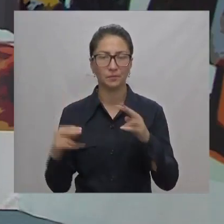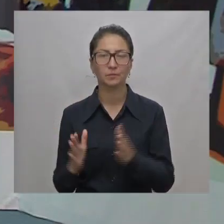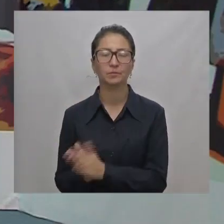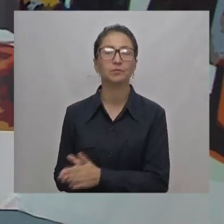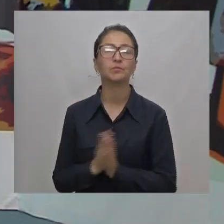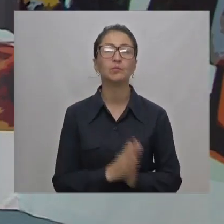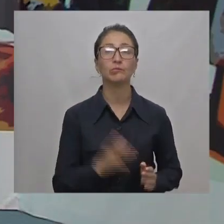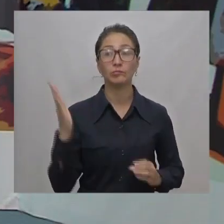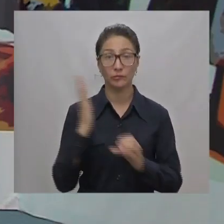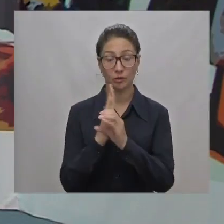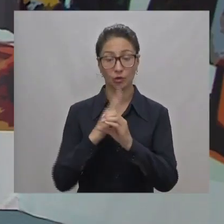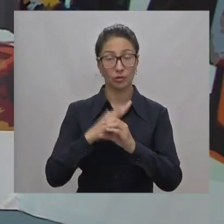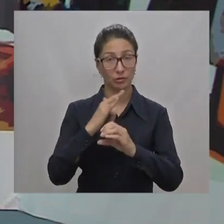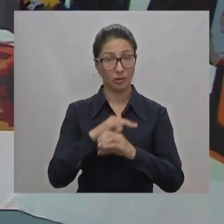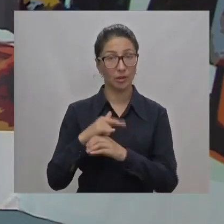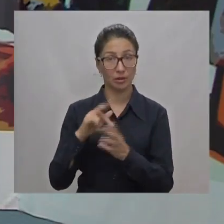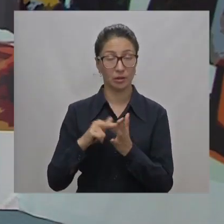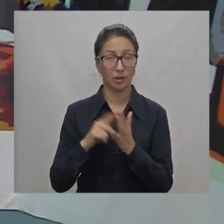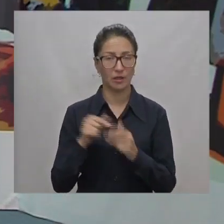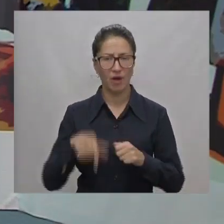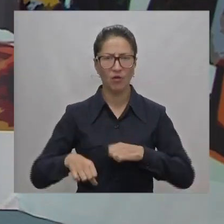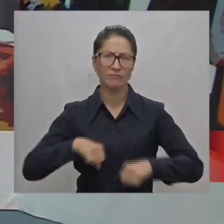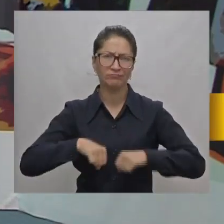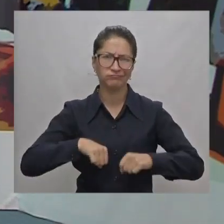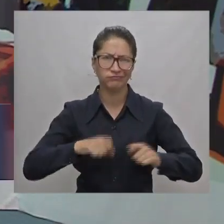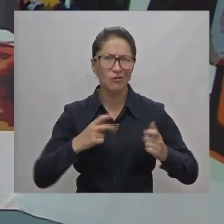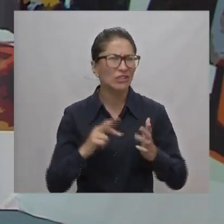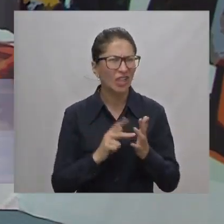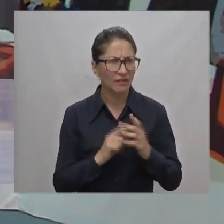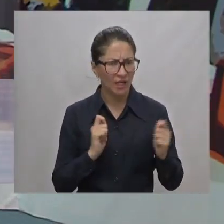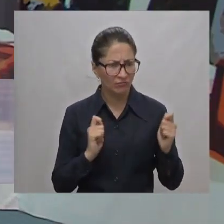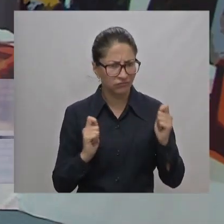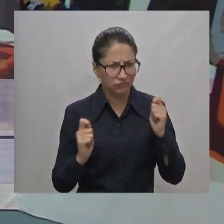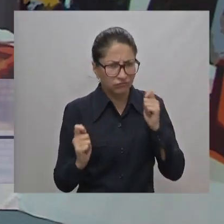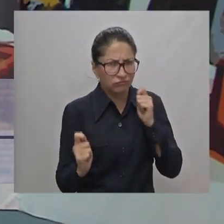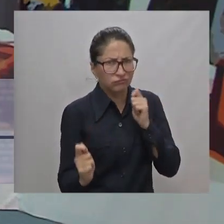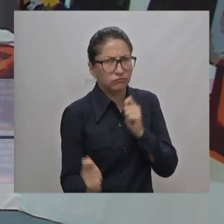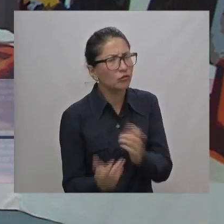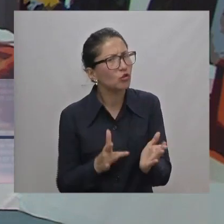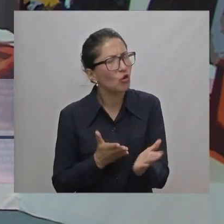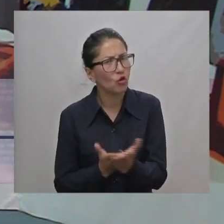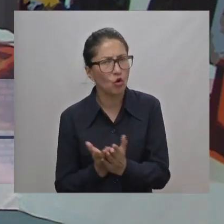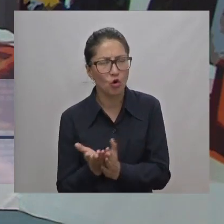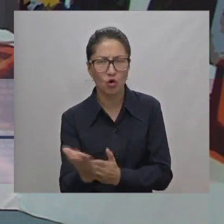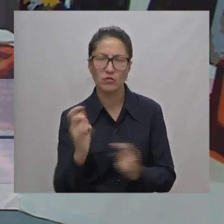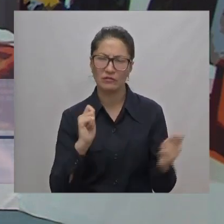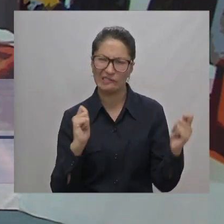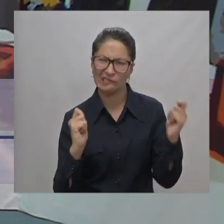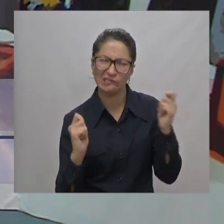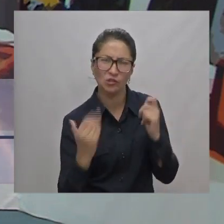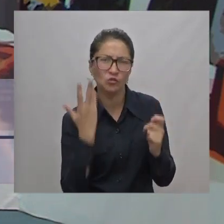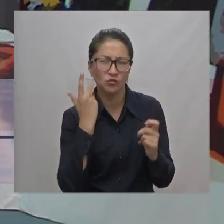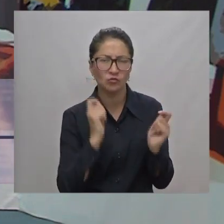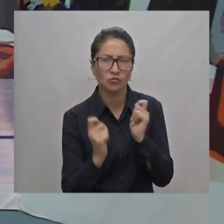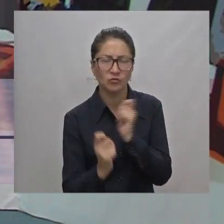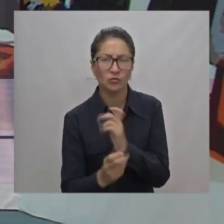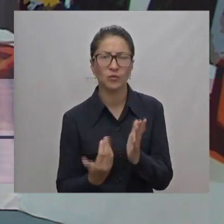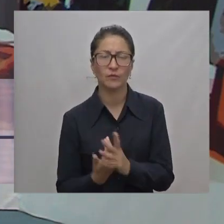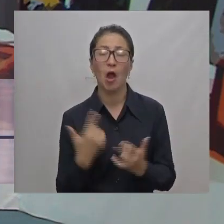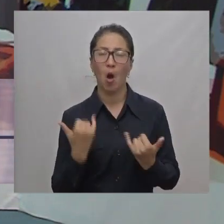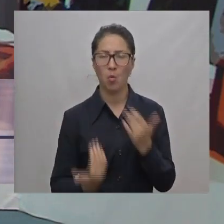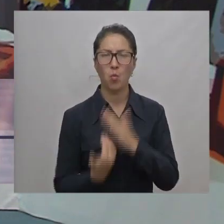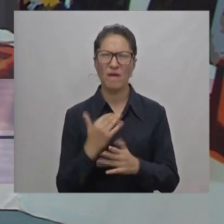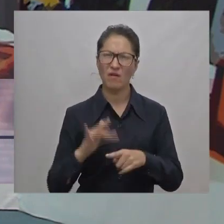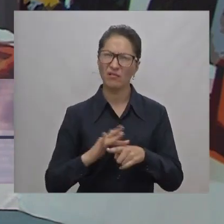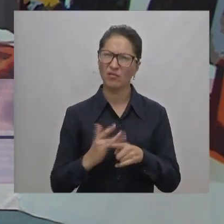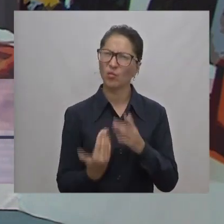La Contraloría General de la República es un organismo en constante evolución. Actualmente implementa un nuevo esquema de